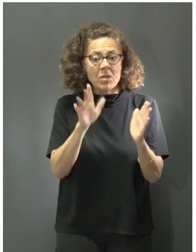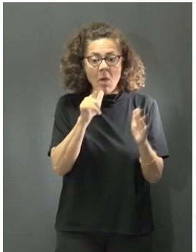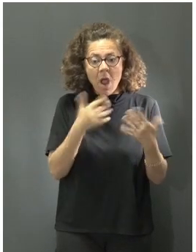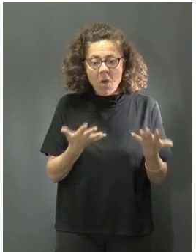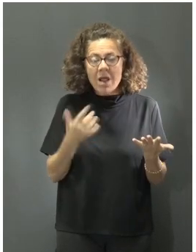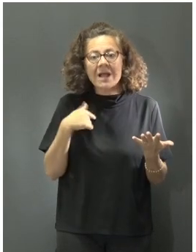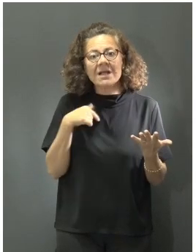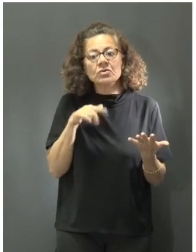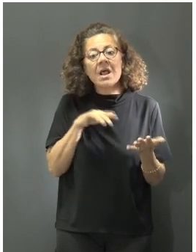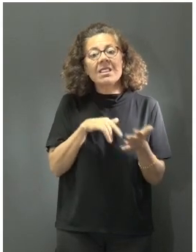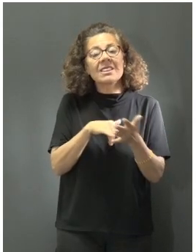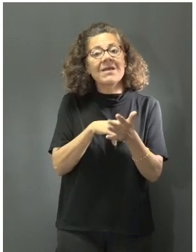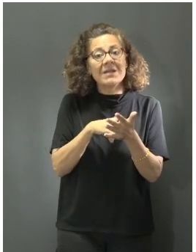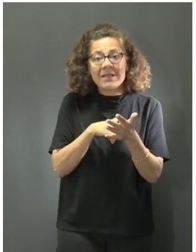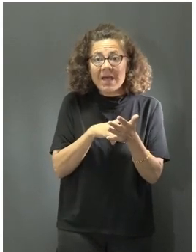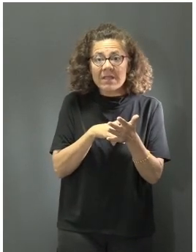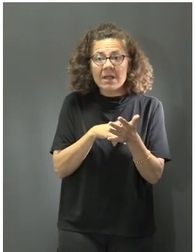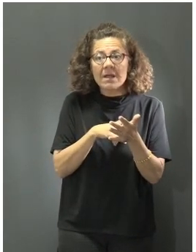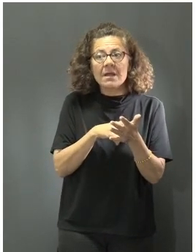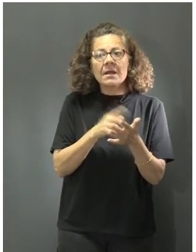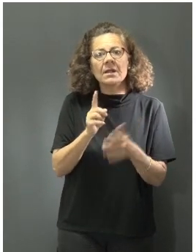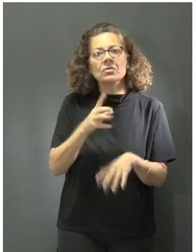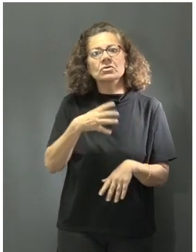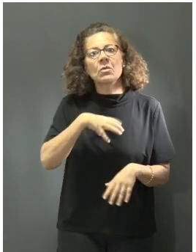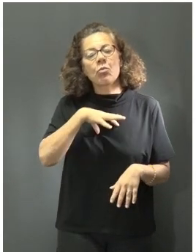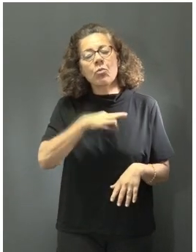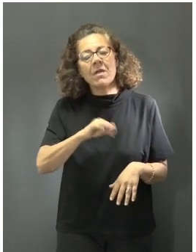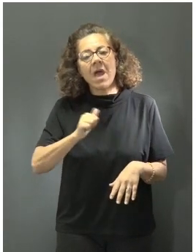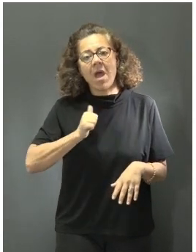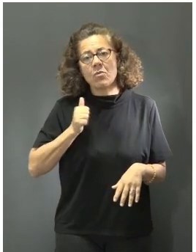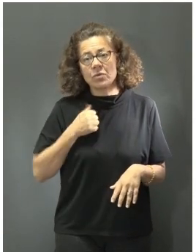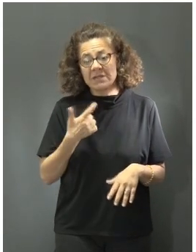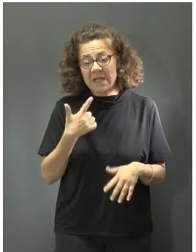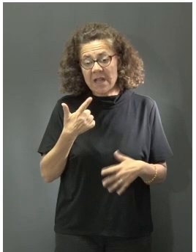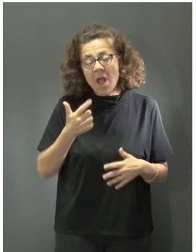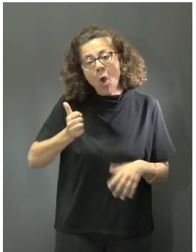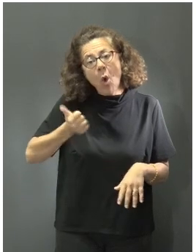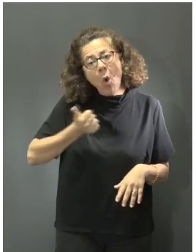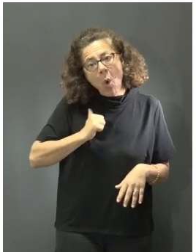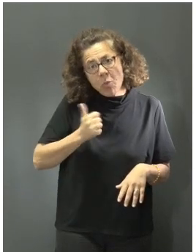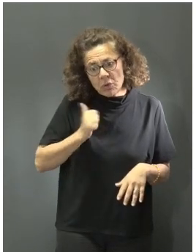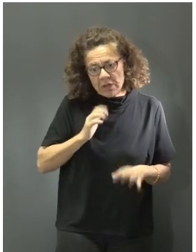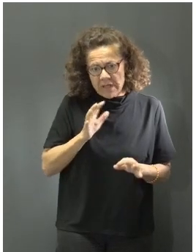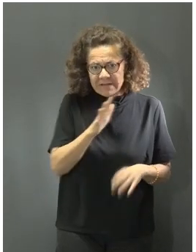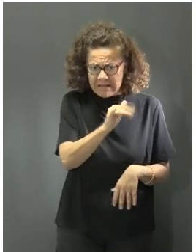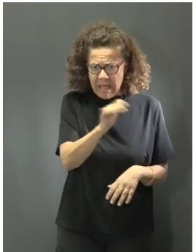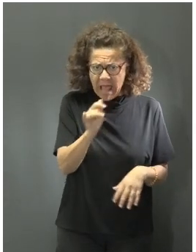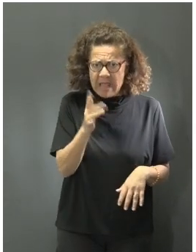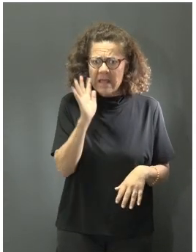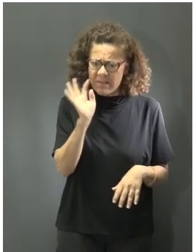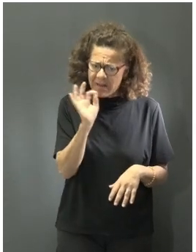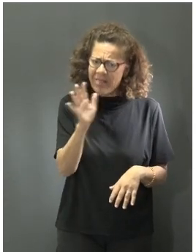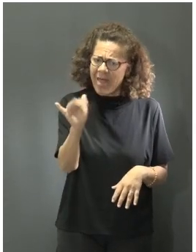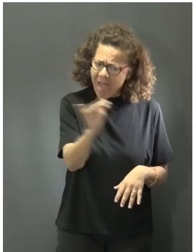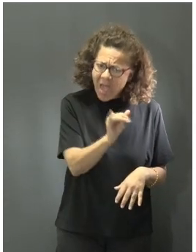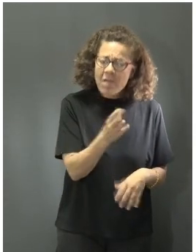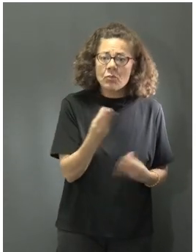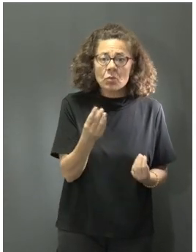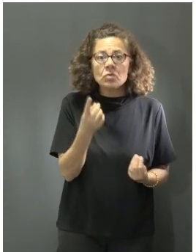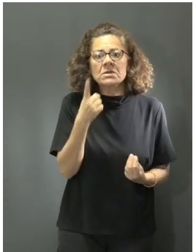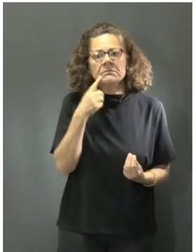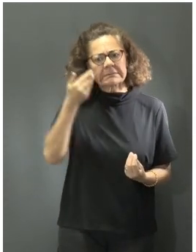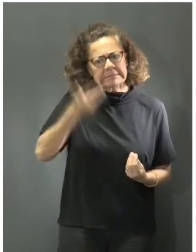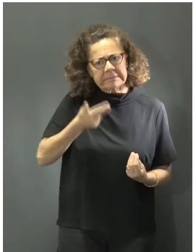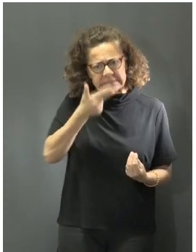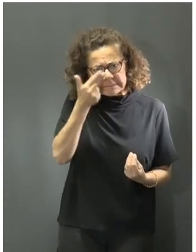una debilidad que no permita aprovechar las oportunidades en las que nos vemos, que son un montón y que son muy ricas. Y